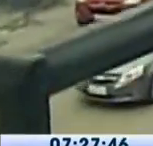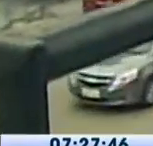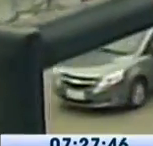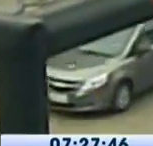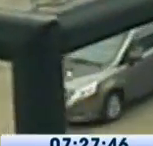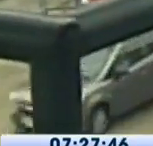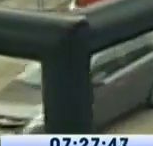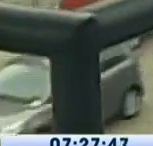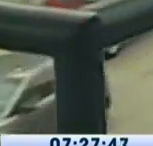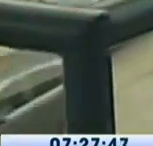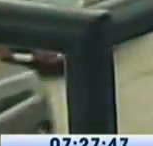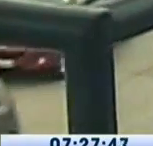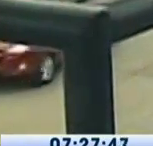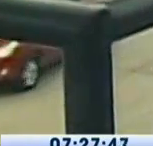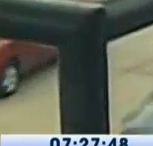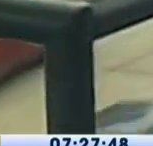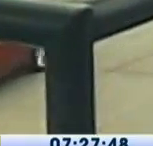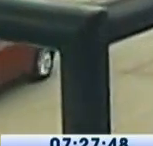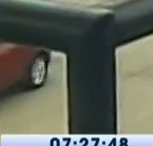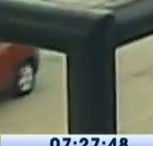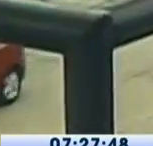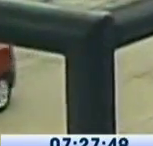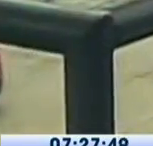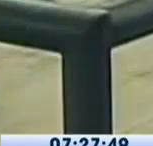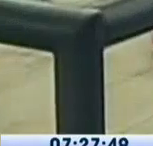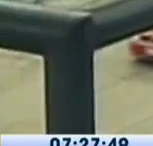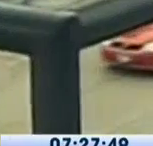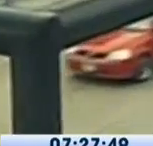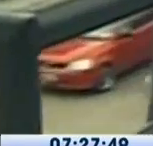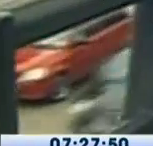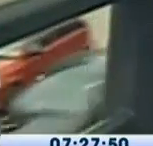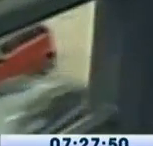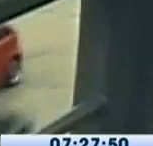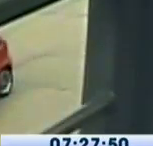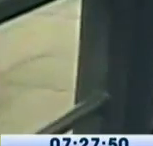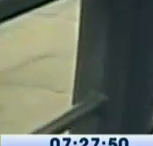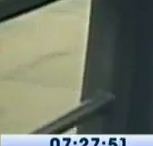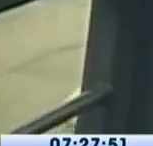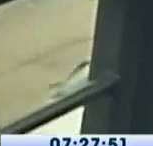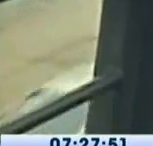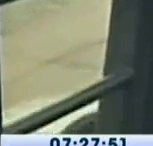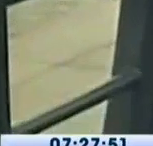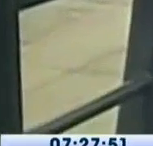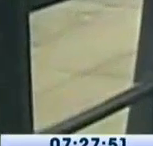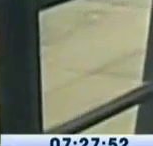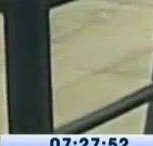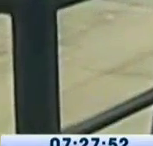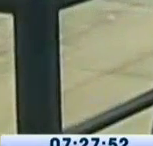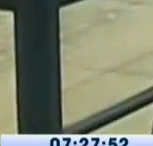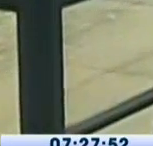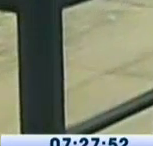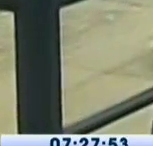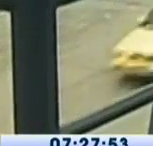trágico. Un hombre murió arrollado en la autopista Narcisa de Jesús a la altura de Vergeles, en el norte de Guayaquil. Presten